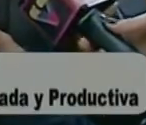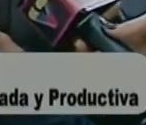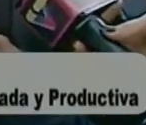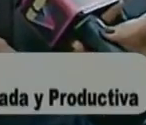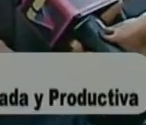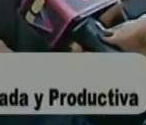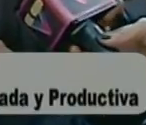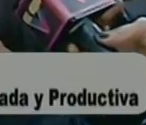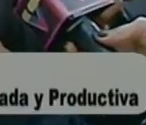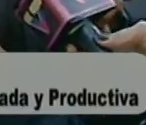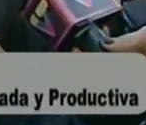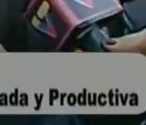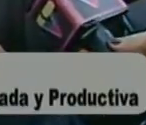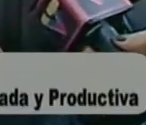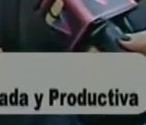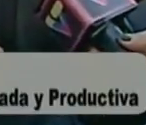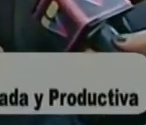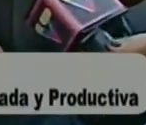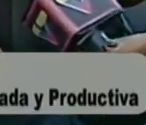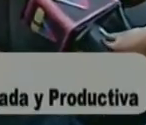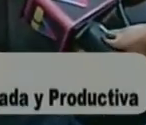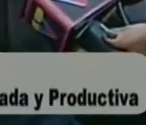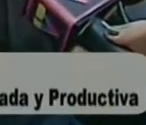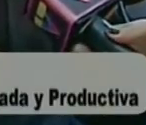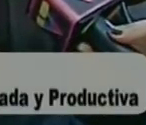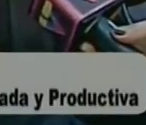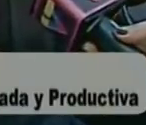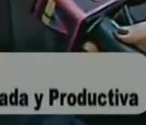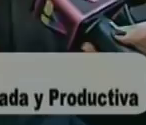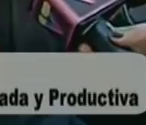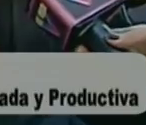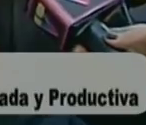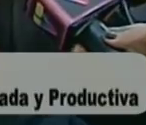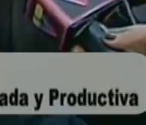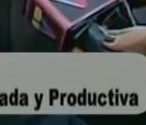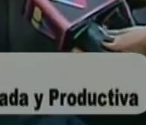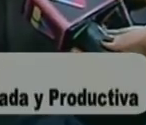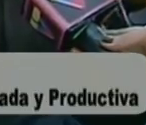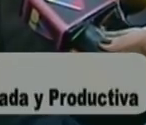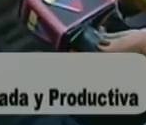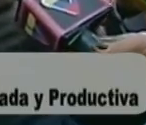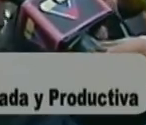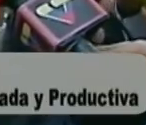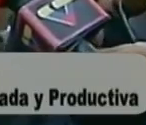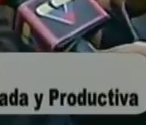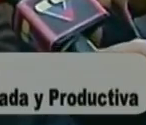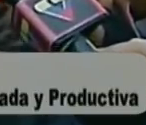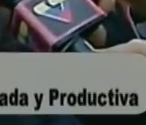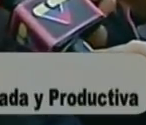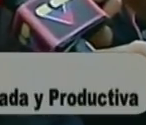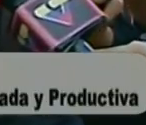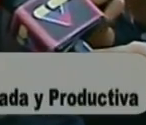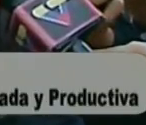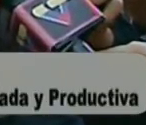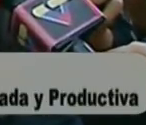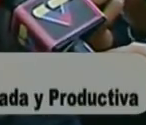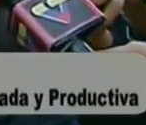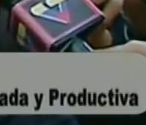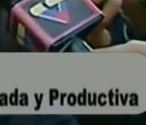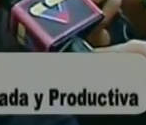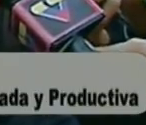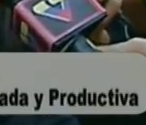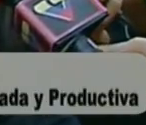nuestra criptomoneda, que ha comenzado efectivamente el día de hoy. Perdón.